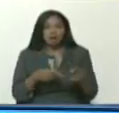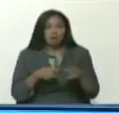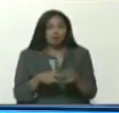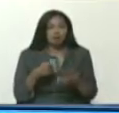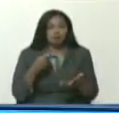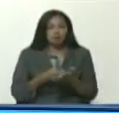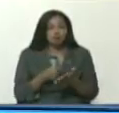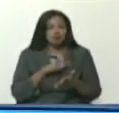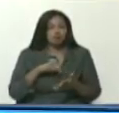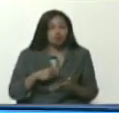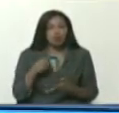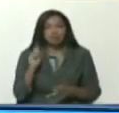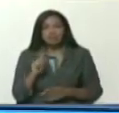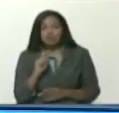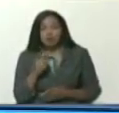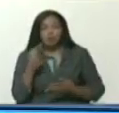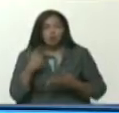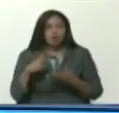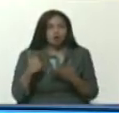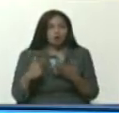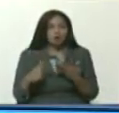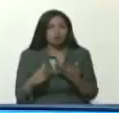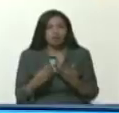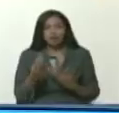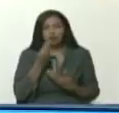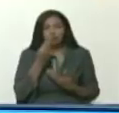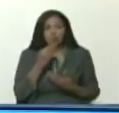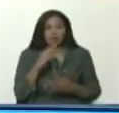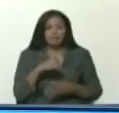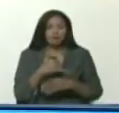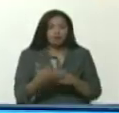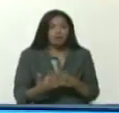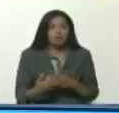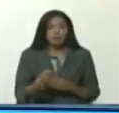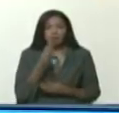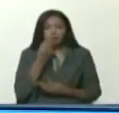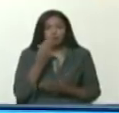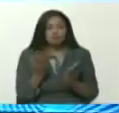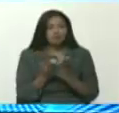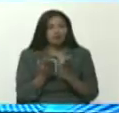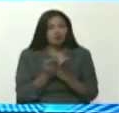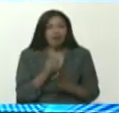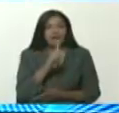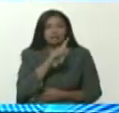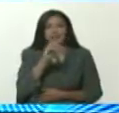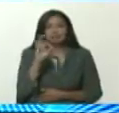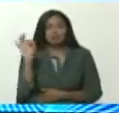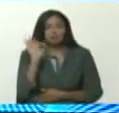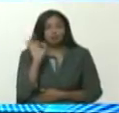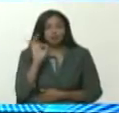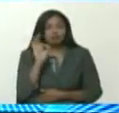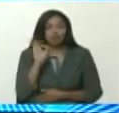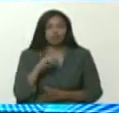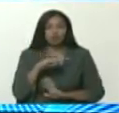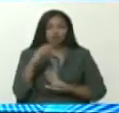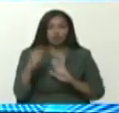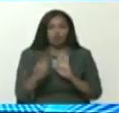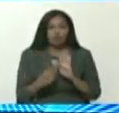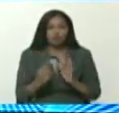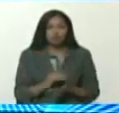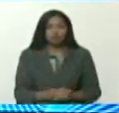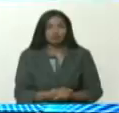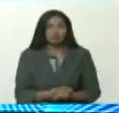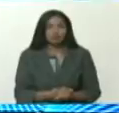recursos, los insumos y el alimento del programa de alimentación escolar al 100%, al 100%